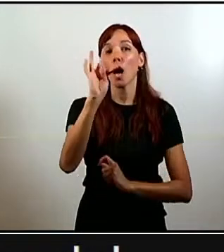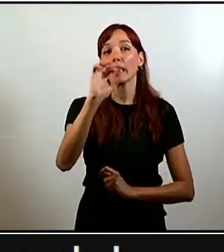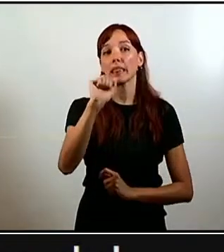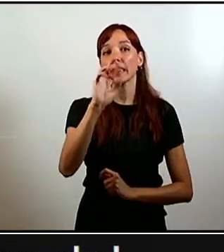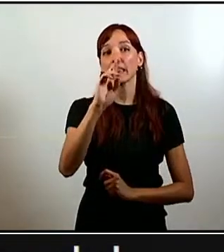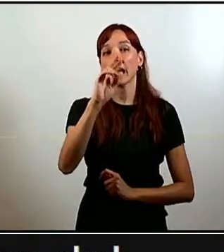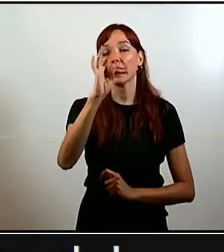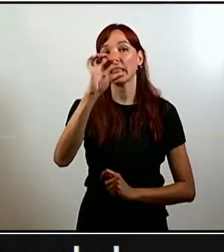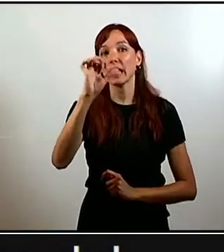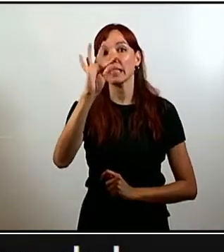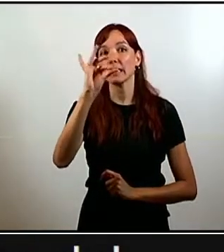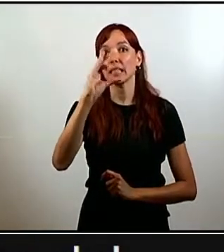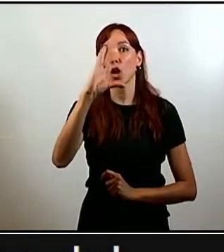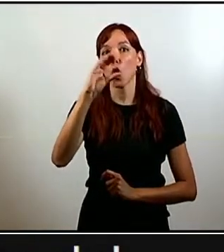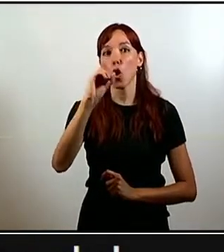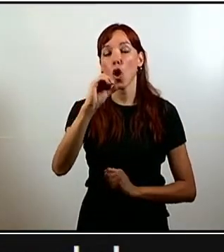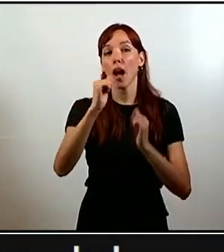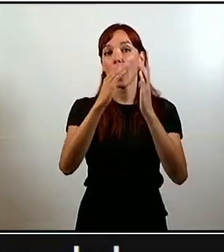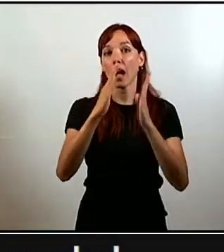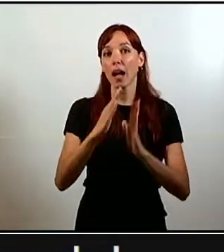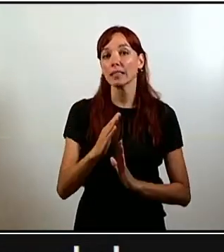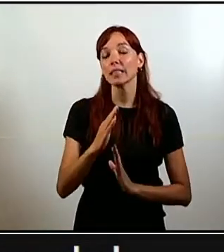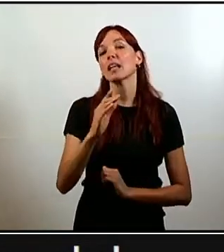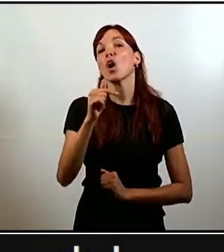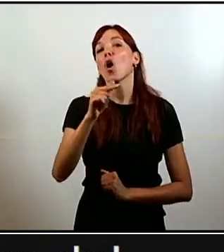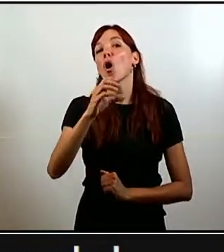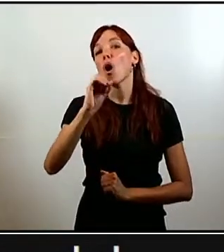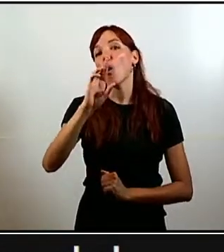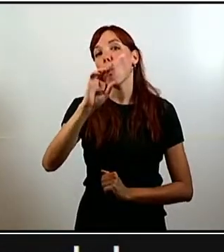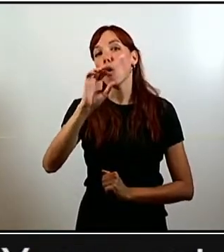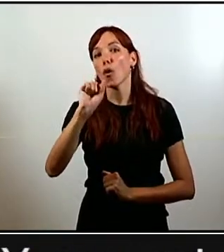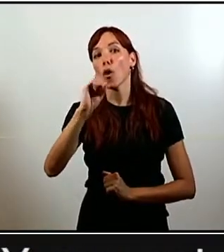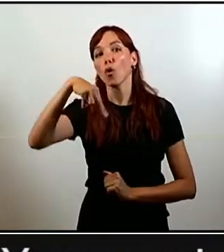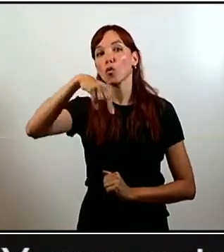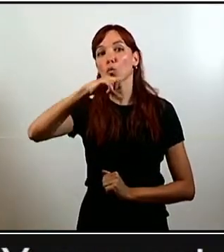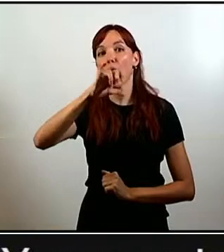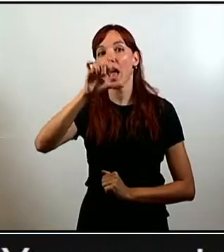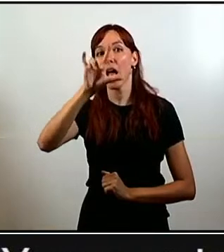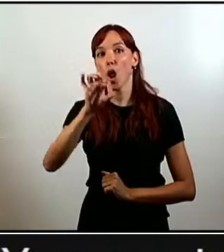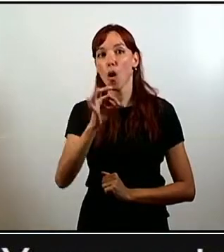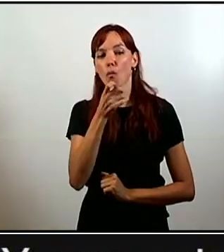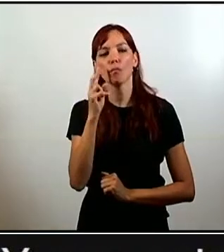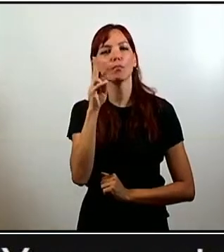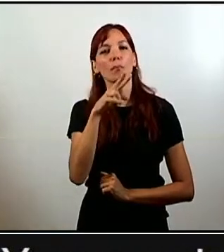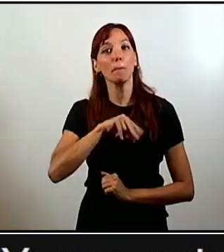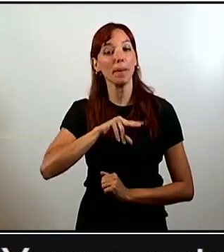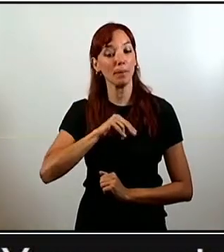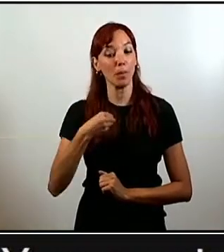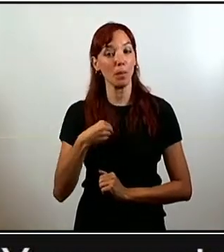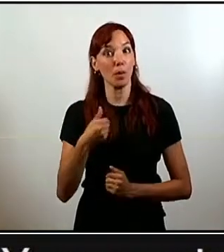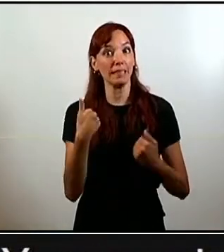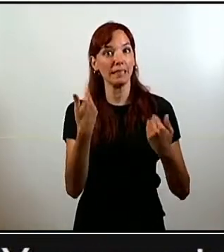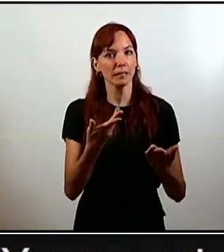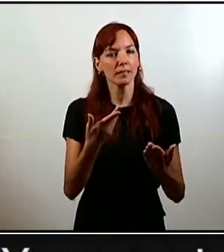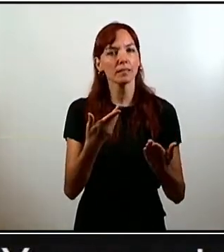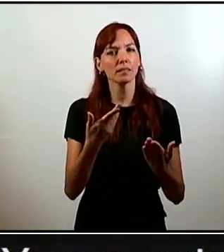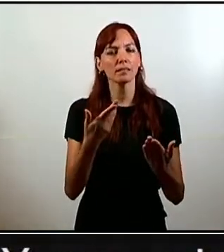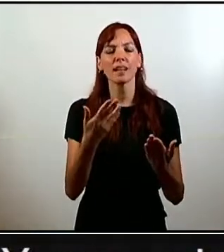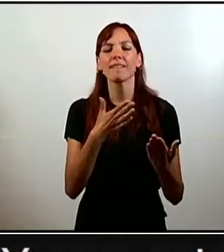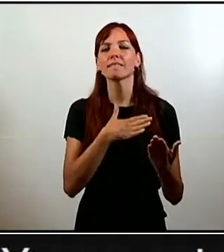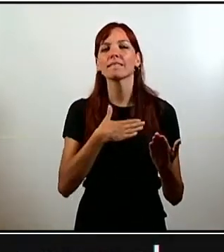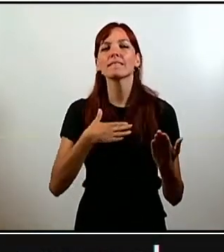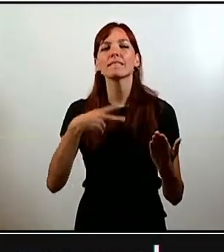Turuñuelo. Y con este merecido galardón lo que queríamos es reconocer el tesón,